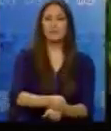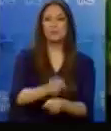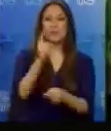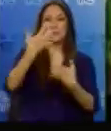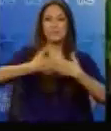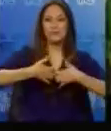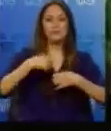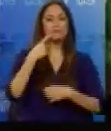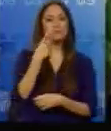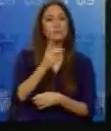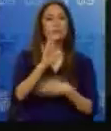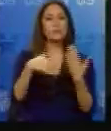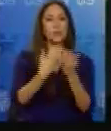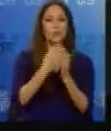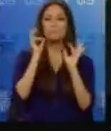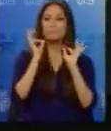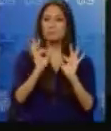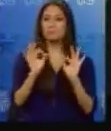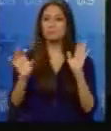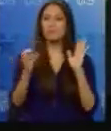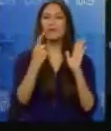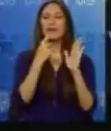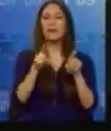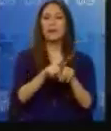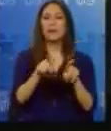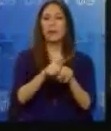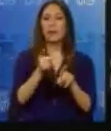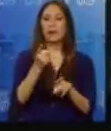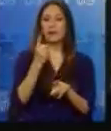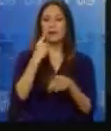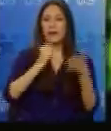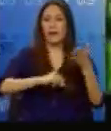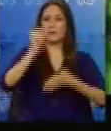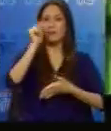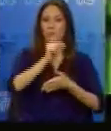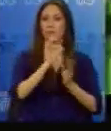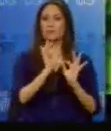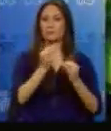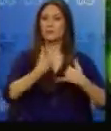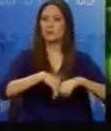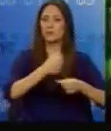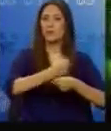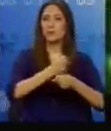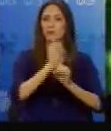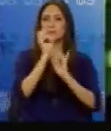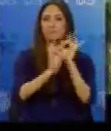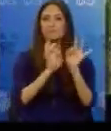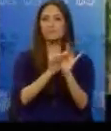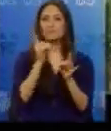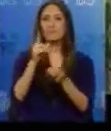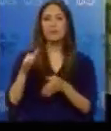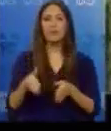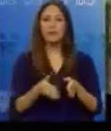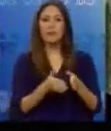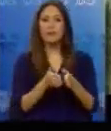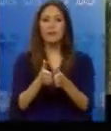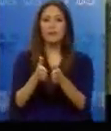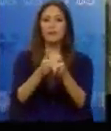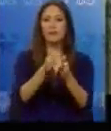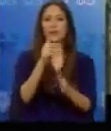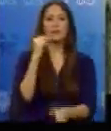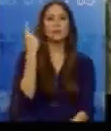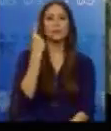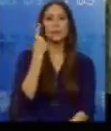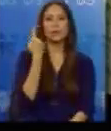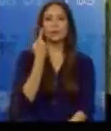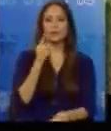establecidas en la licencia ambiental. Esa licencia exige que el material para la construcción de los campos sea trasladado a través de un sendero ecológico que no